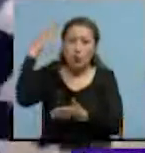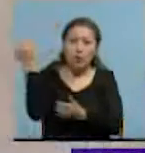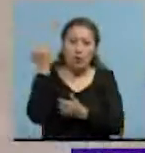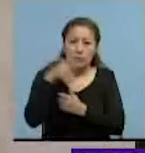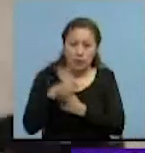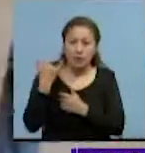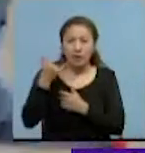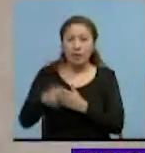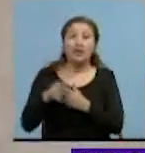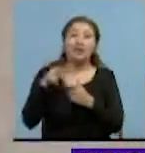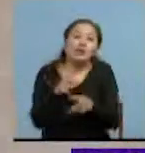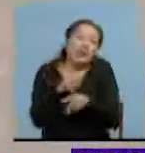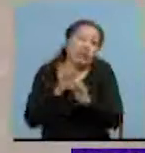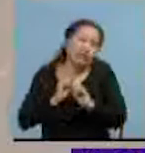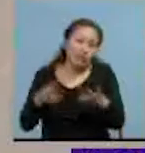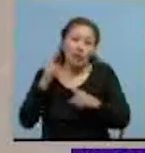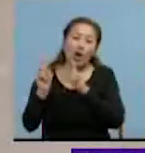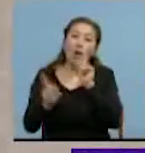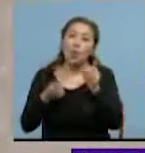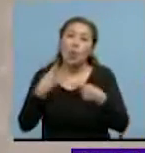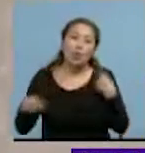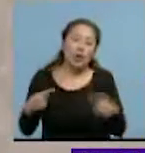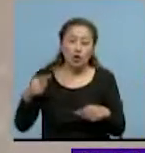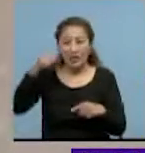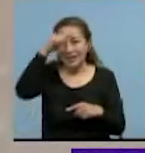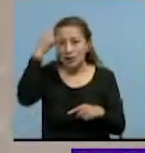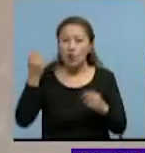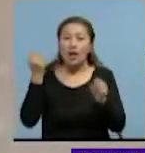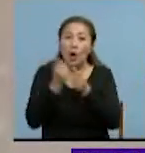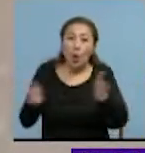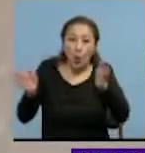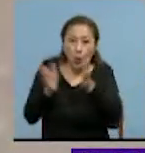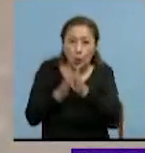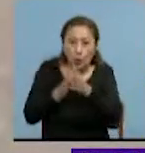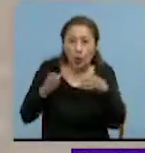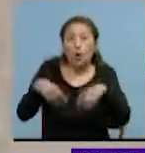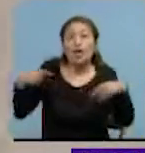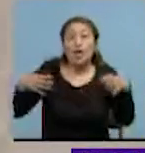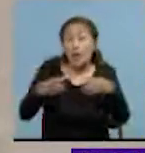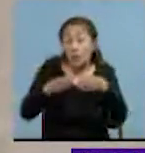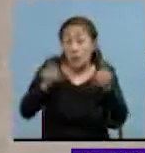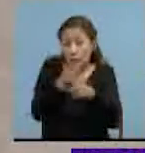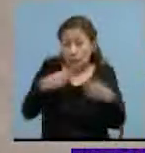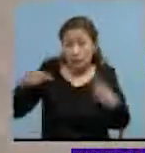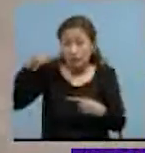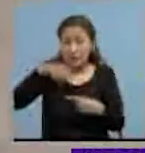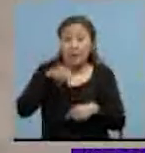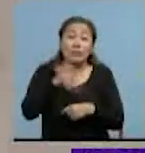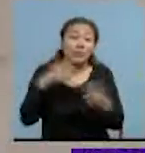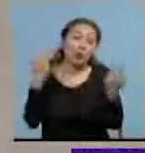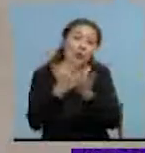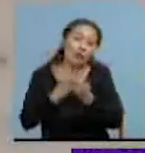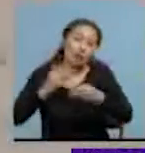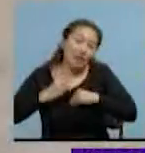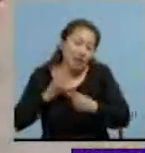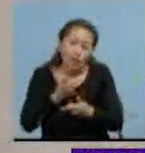importantísimo. Estamos en eso, en algunas cosas a nivel nacional, en acciones con la orquesta. Así que bueno, recién estuvimos acá hablando, hoy lamentablemente